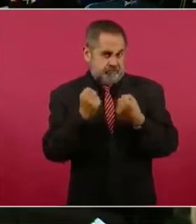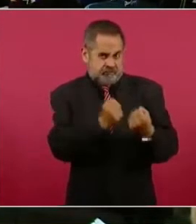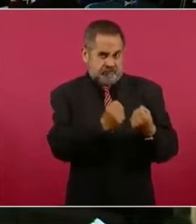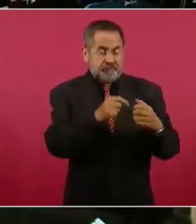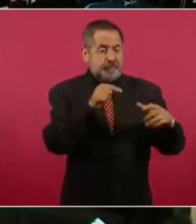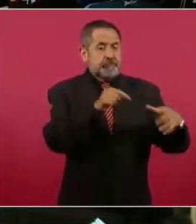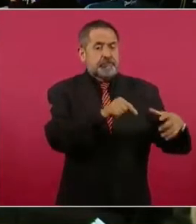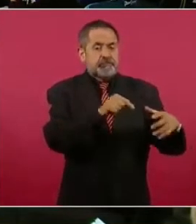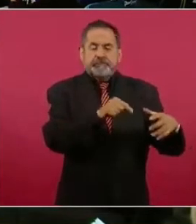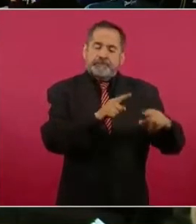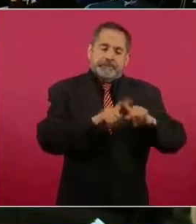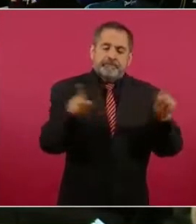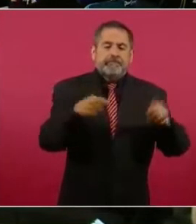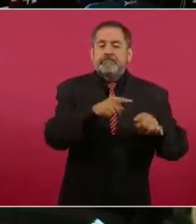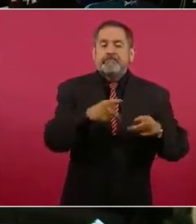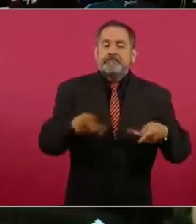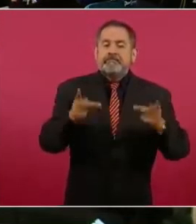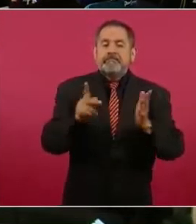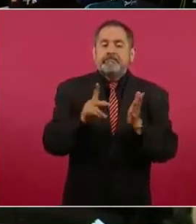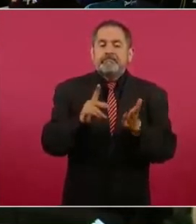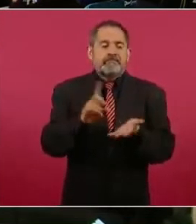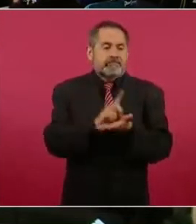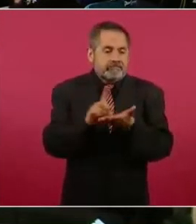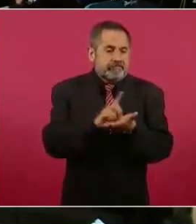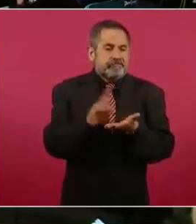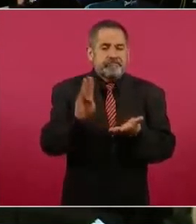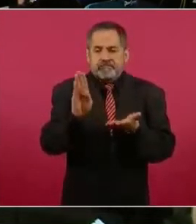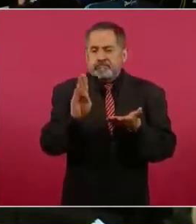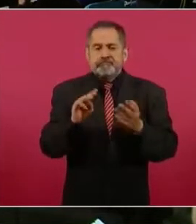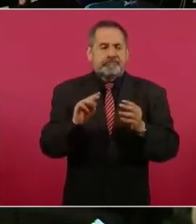tienen que ver con el narcotráfico.